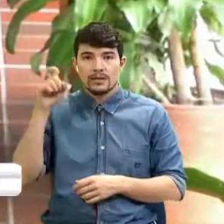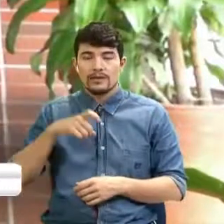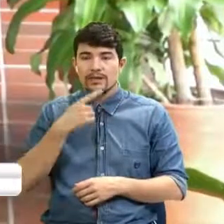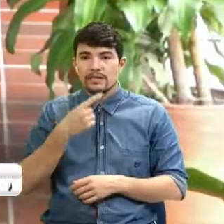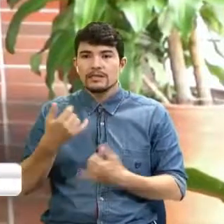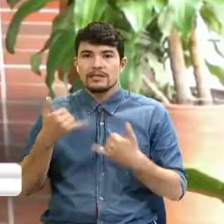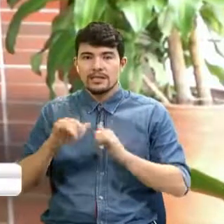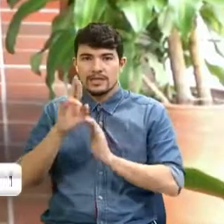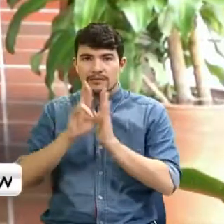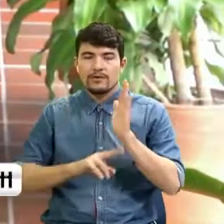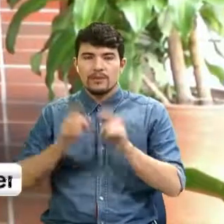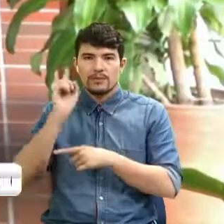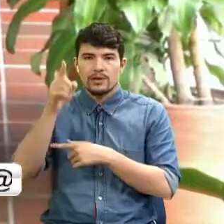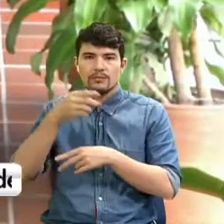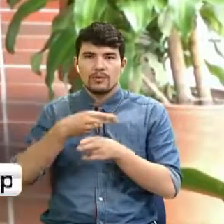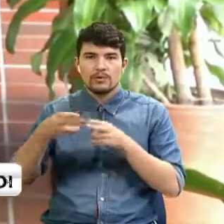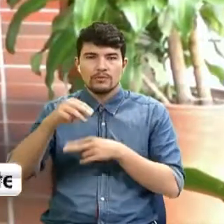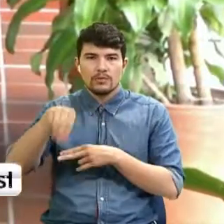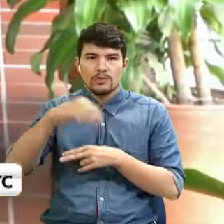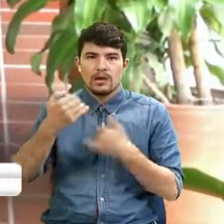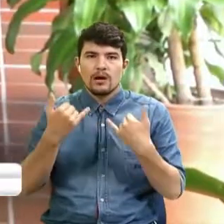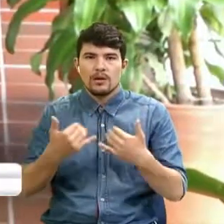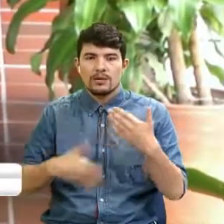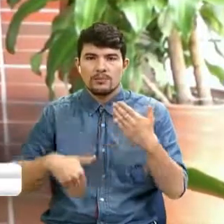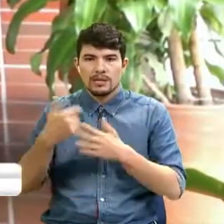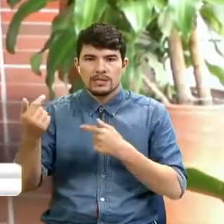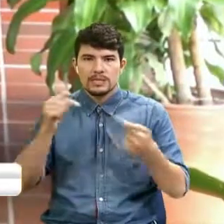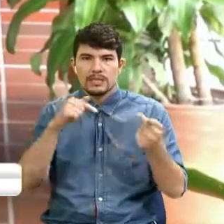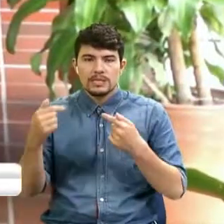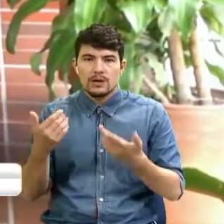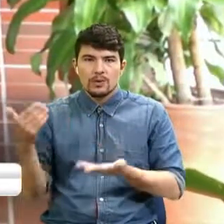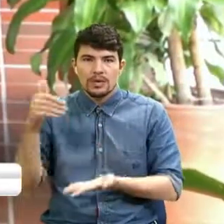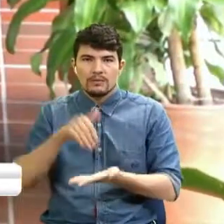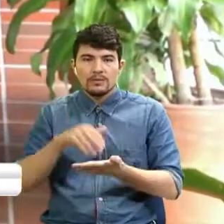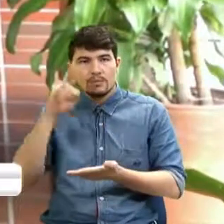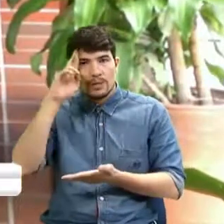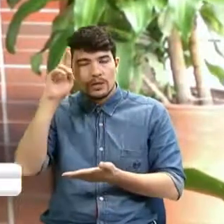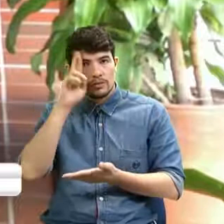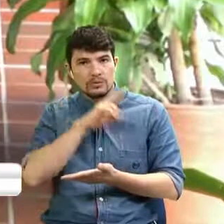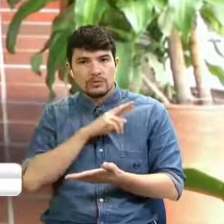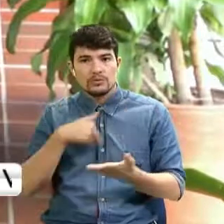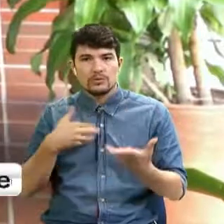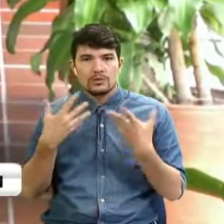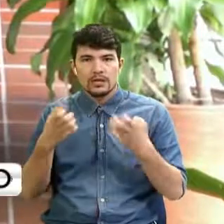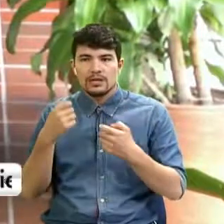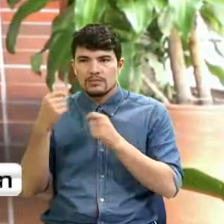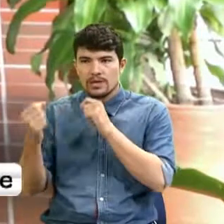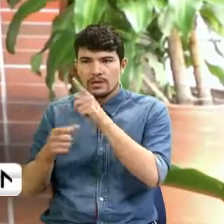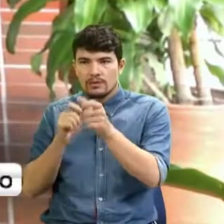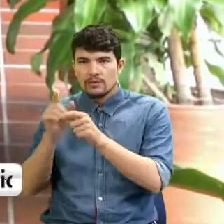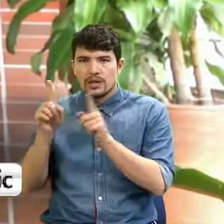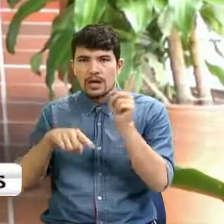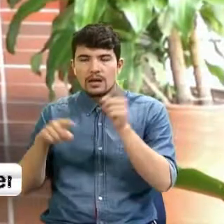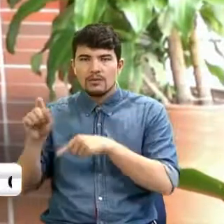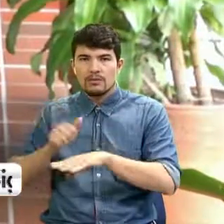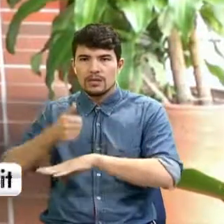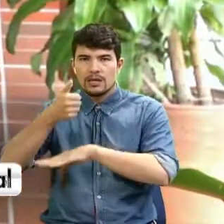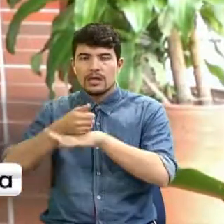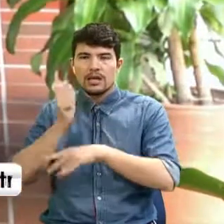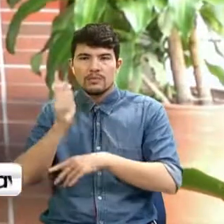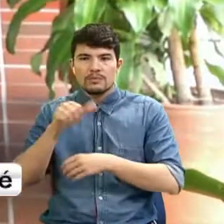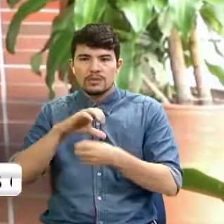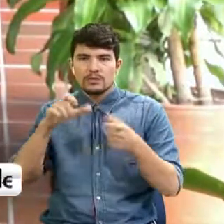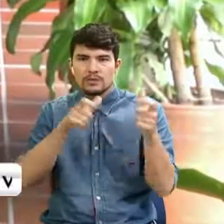reforma política este miércoles entrará a debatirse nuevamente por eso quisimos consultar con algunos dirigentes políticos y la misma ciudadanía